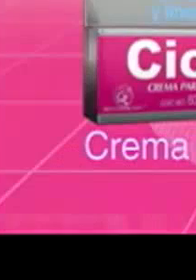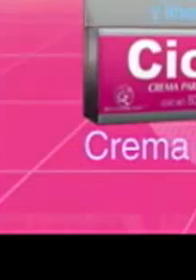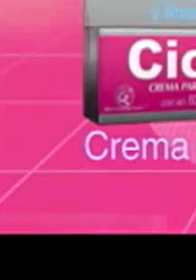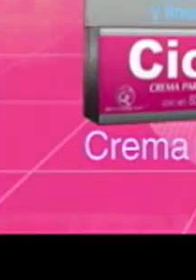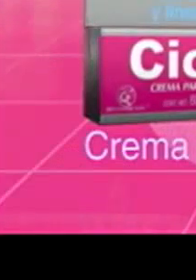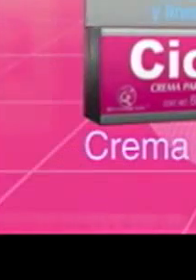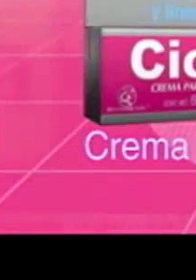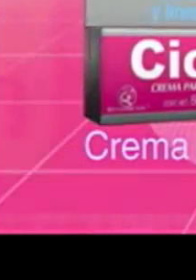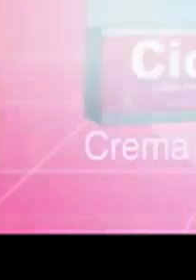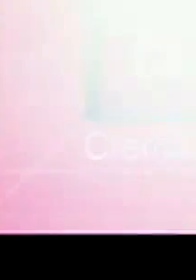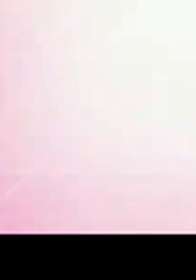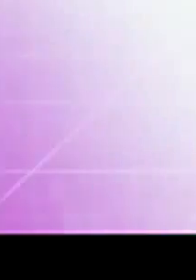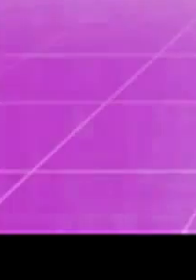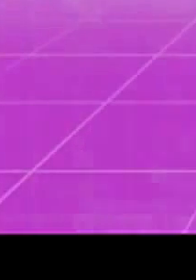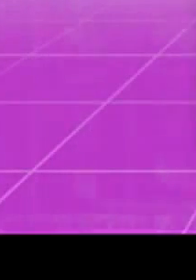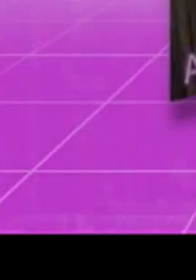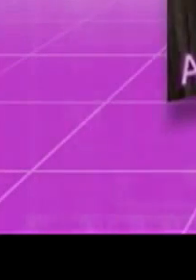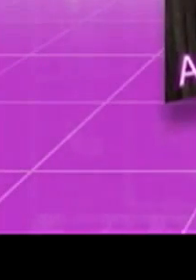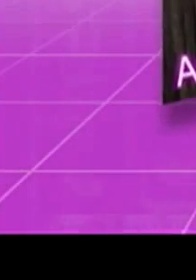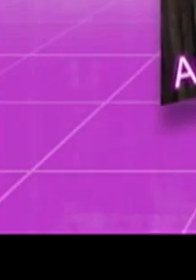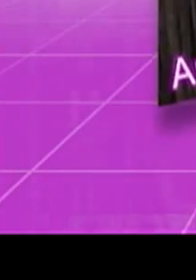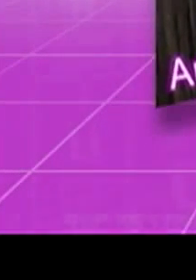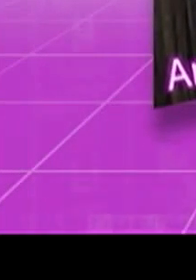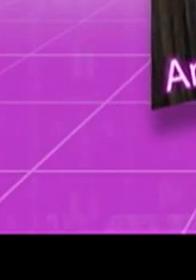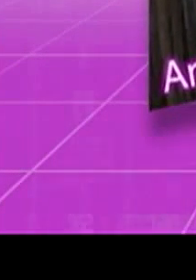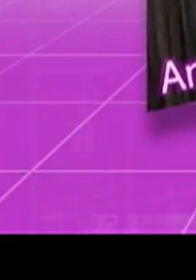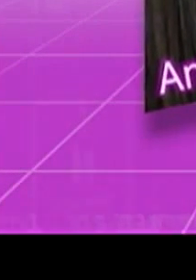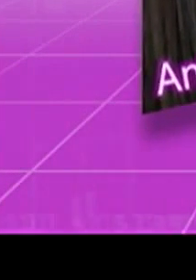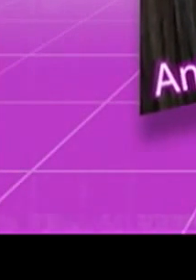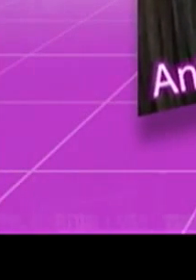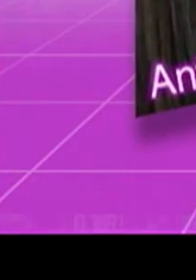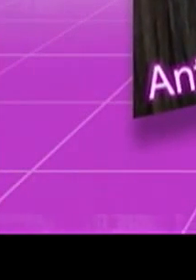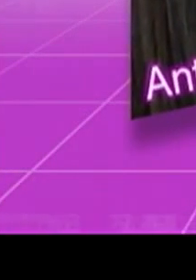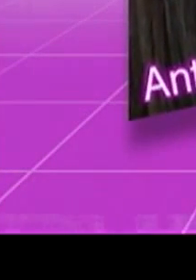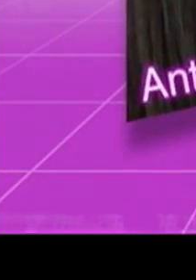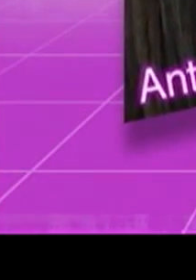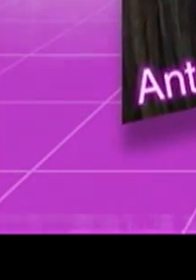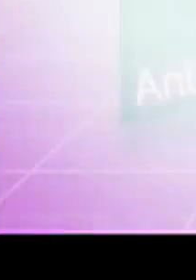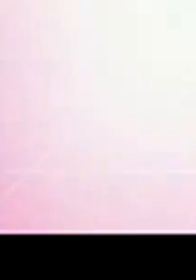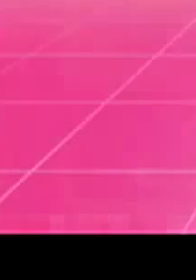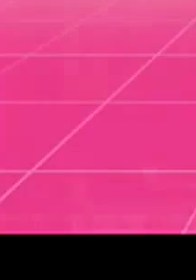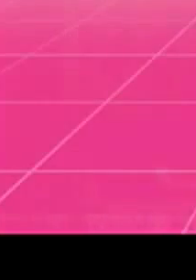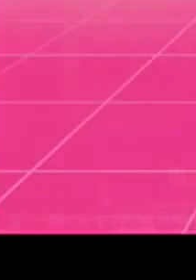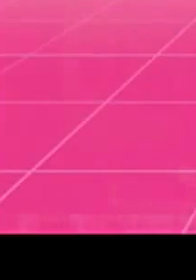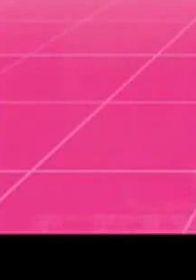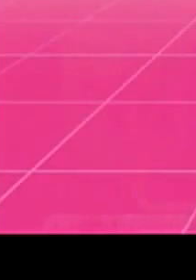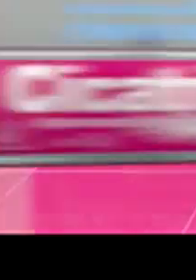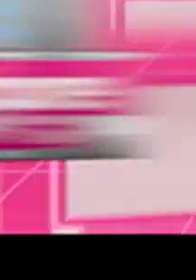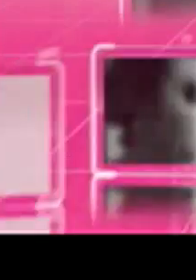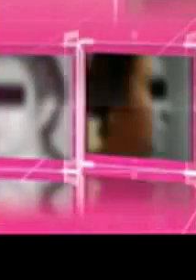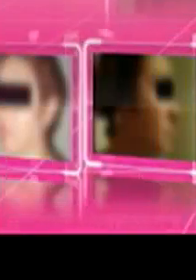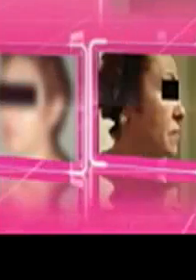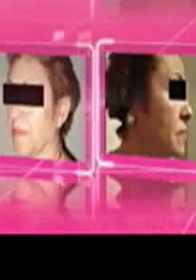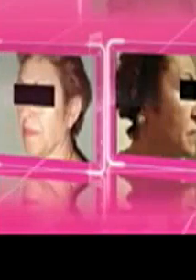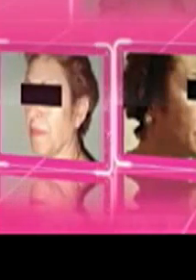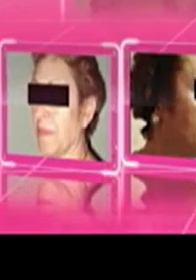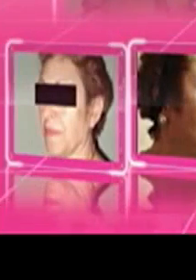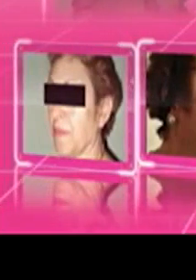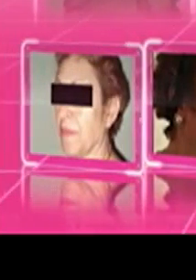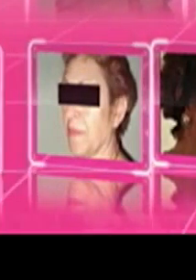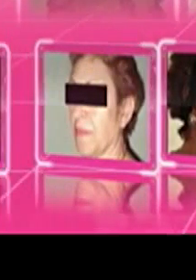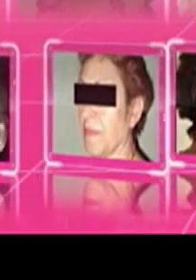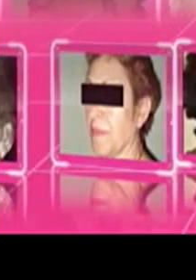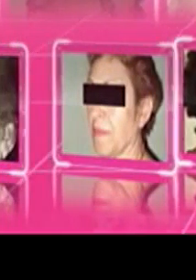impresionante los resultados de la marca Cicatricure. La versión gel es excelente para desvanecer las cicatrices. Y la versión crema mejora